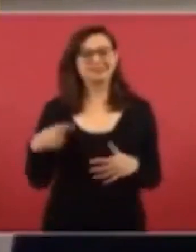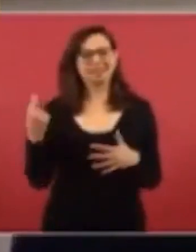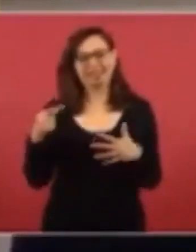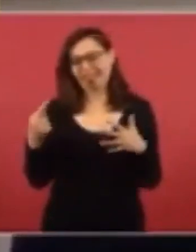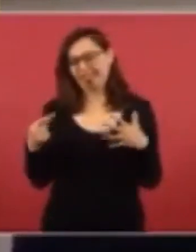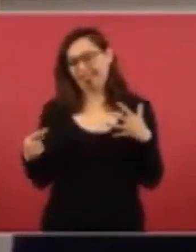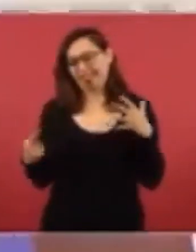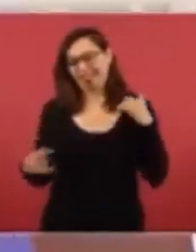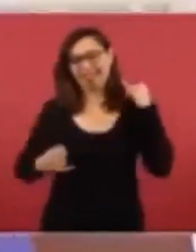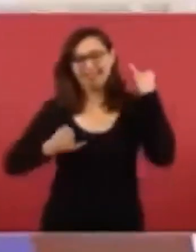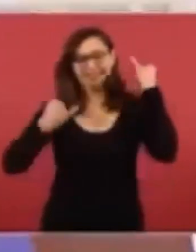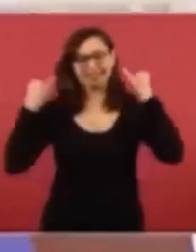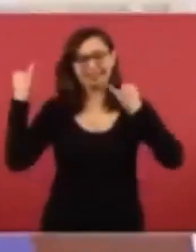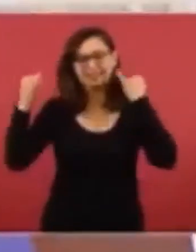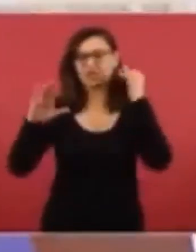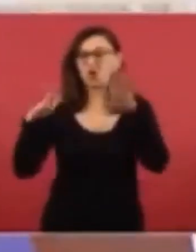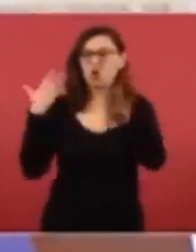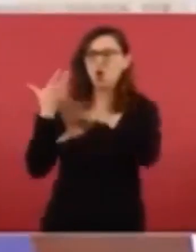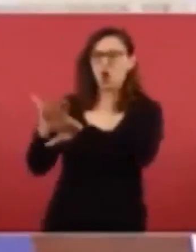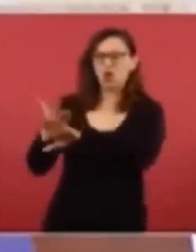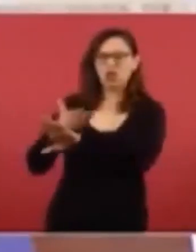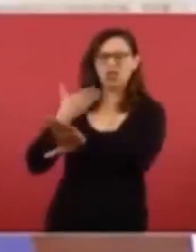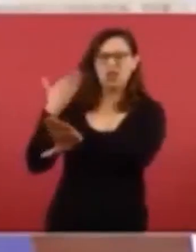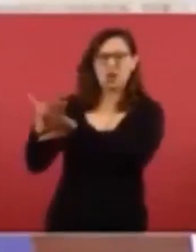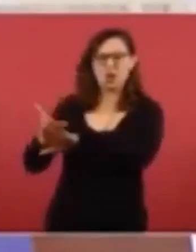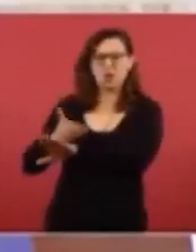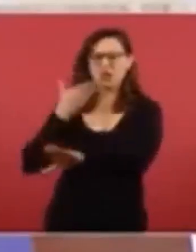Etcétera, etcétera, etcétera, etcétera. Pero